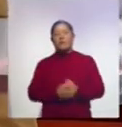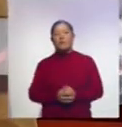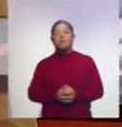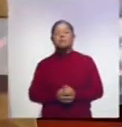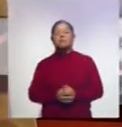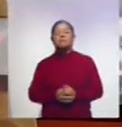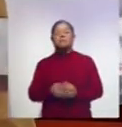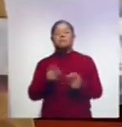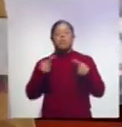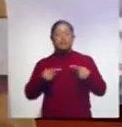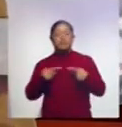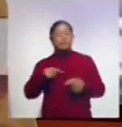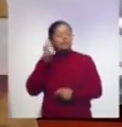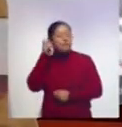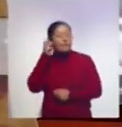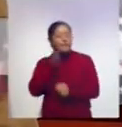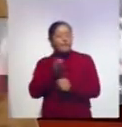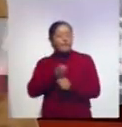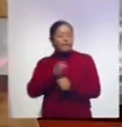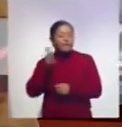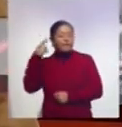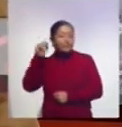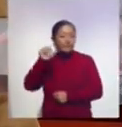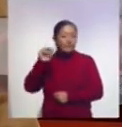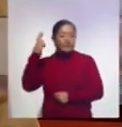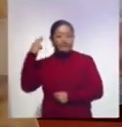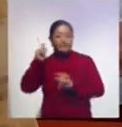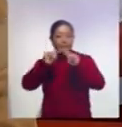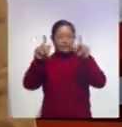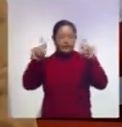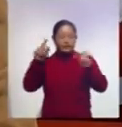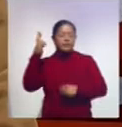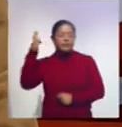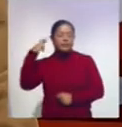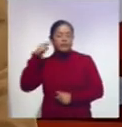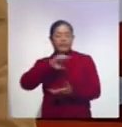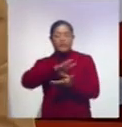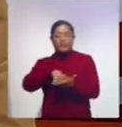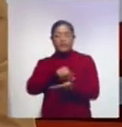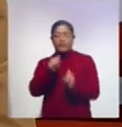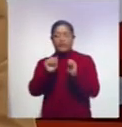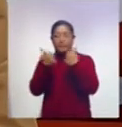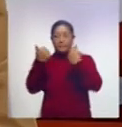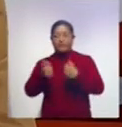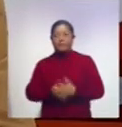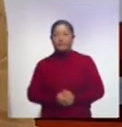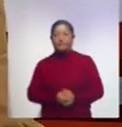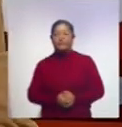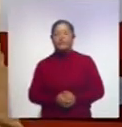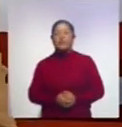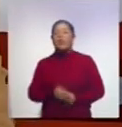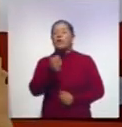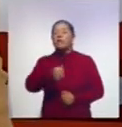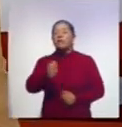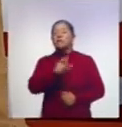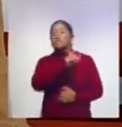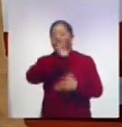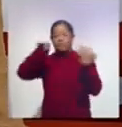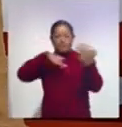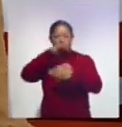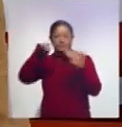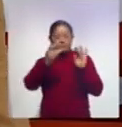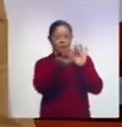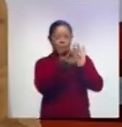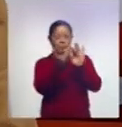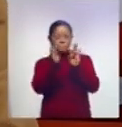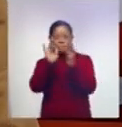y a quienes nos van escuchando en este momento a través de Radio Altiplano, Radio Tlaxcala y Radio Calpulalpan. Saludo a todo el mundo que nos sigue de